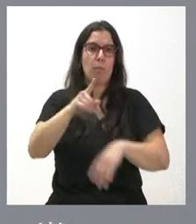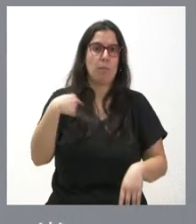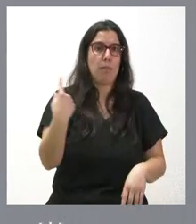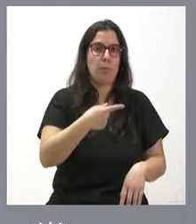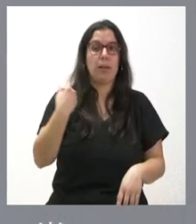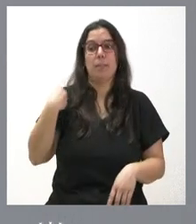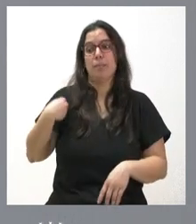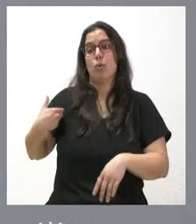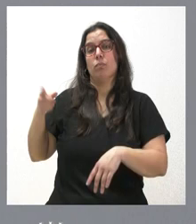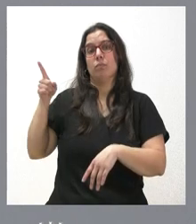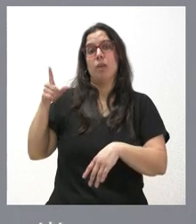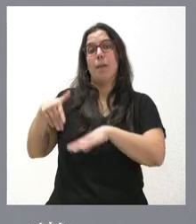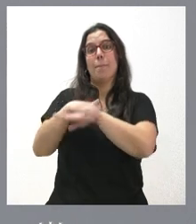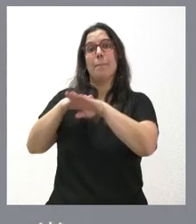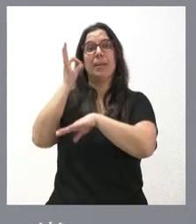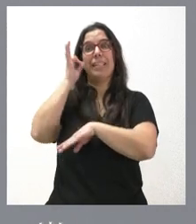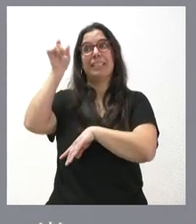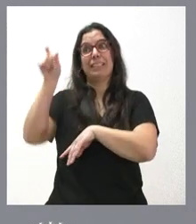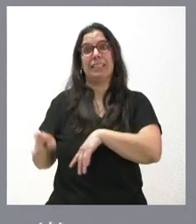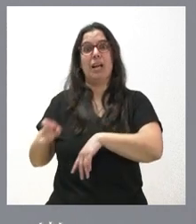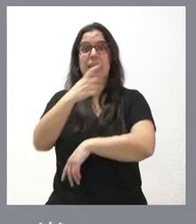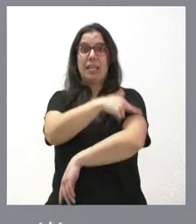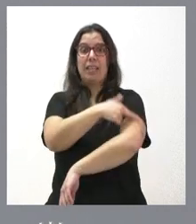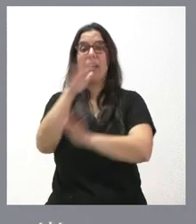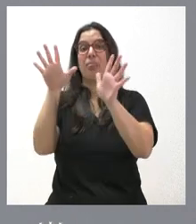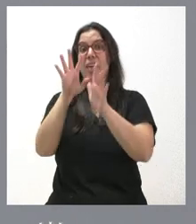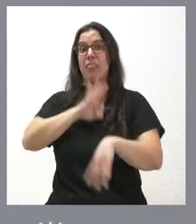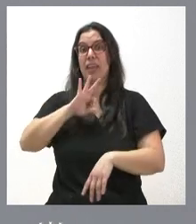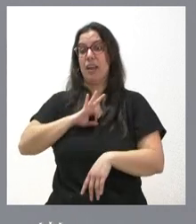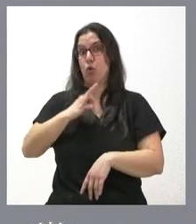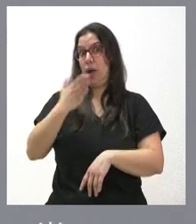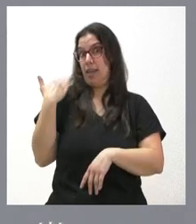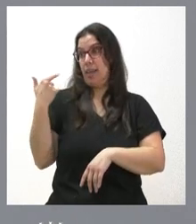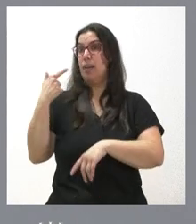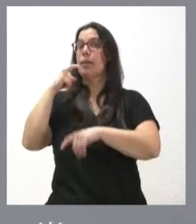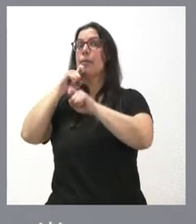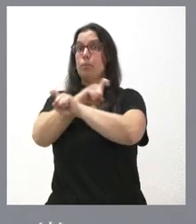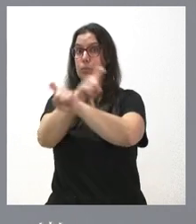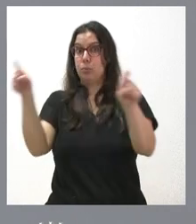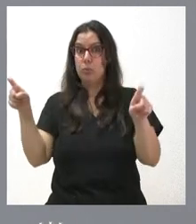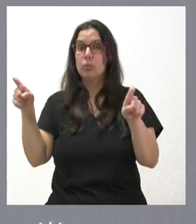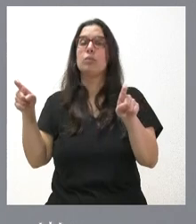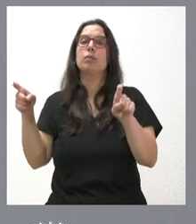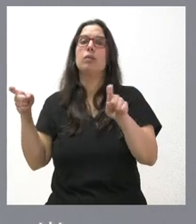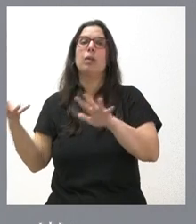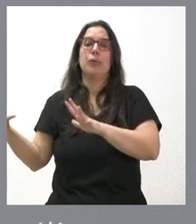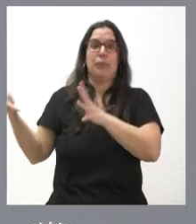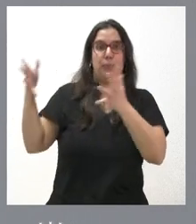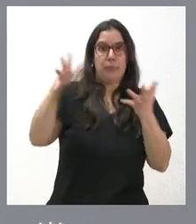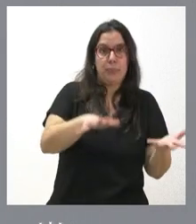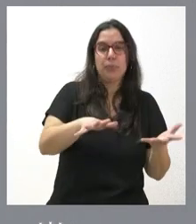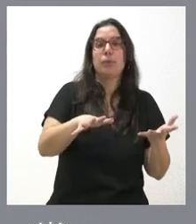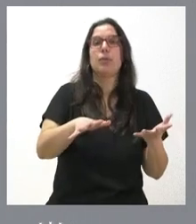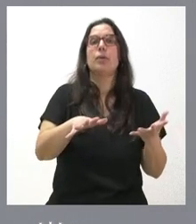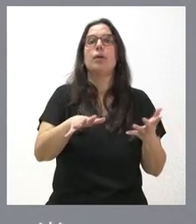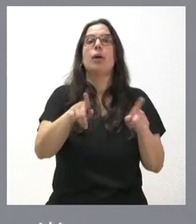comunicada de la ministra de sanidad de 10 de enero del año 2023 tiene la nota de prensa 10 de enero del año 2024 Por no Conducir